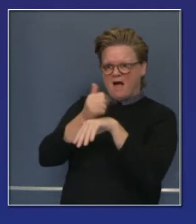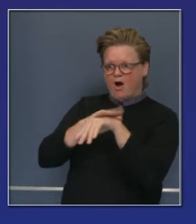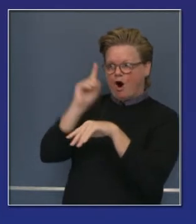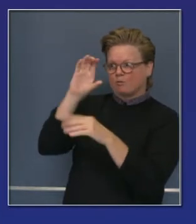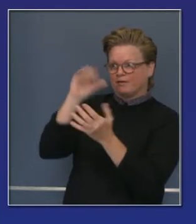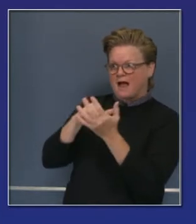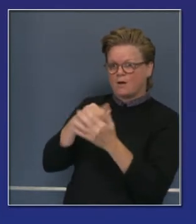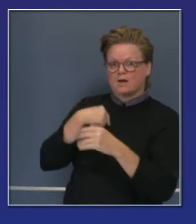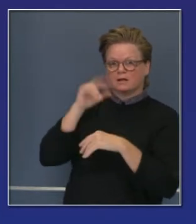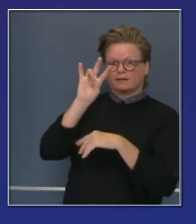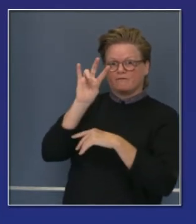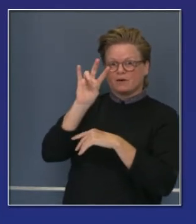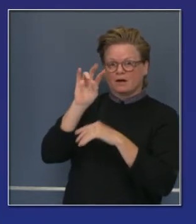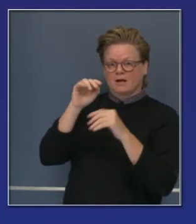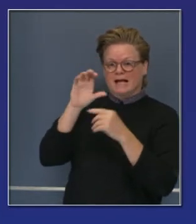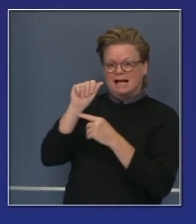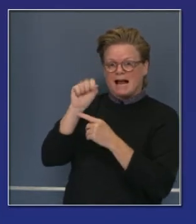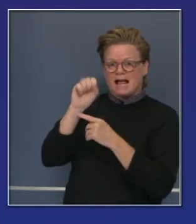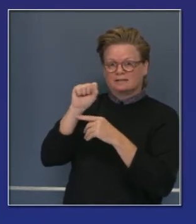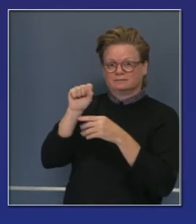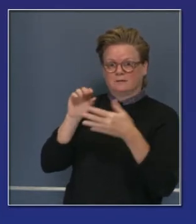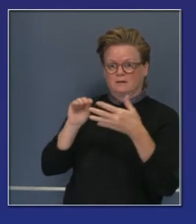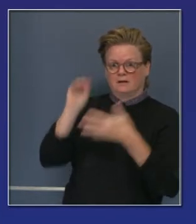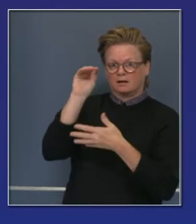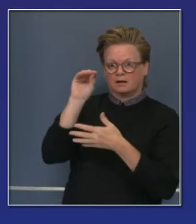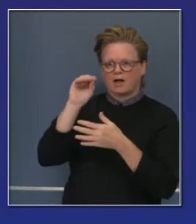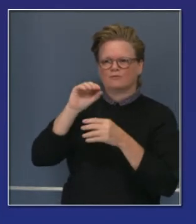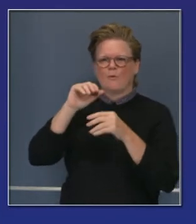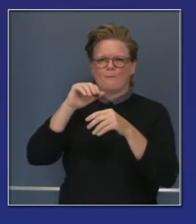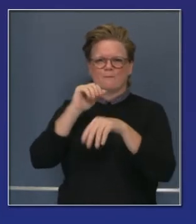de más de 8%, como pueden ver en la columna del lado derecho.